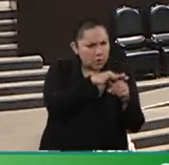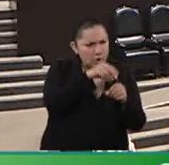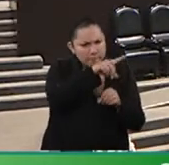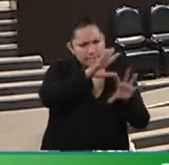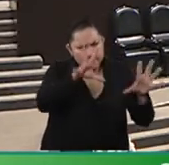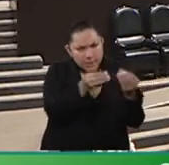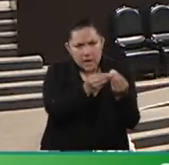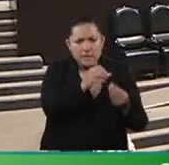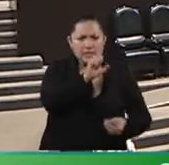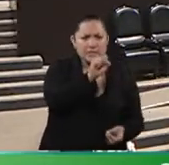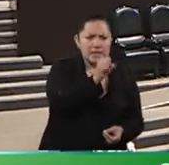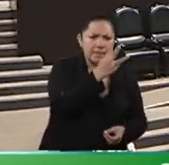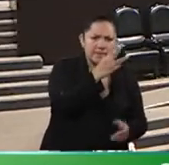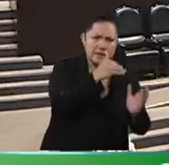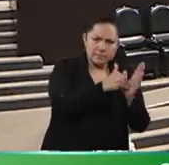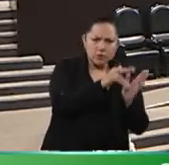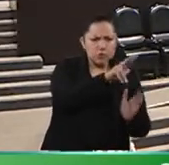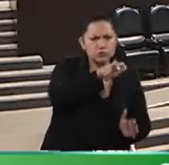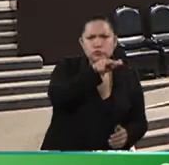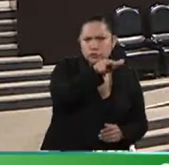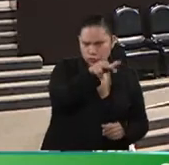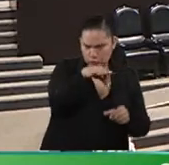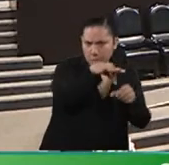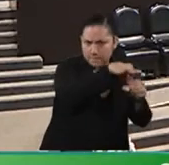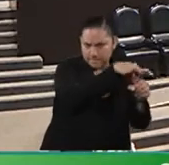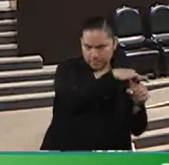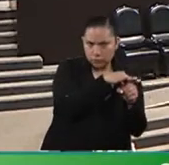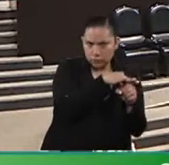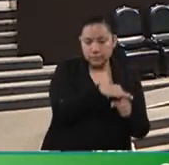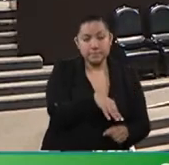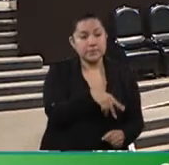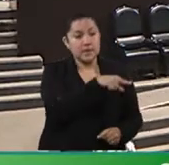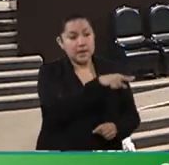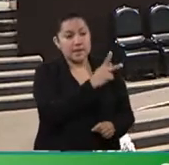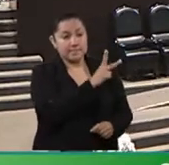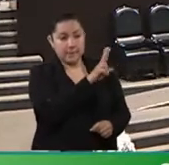6381 votos del partido verde